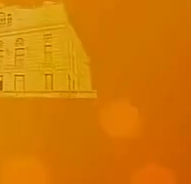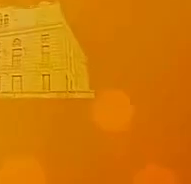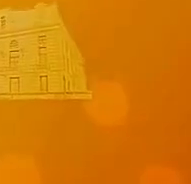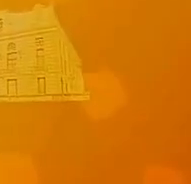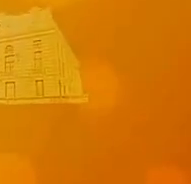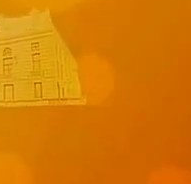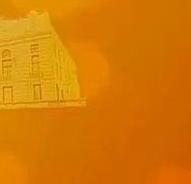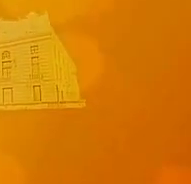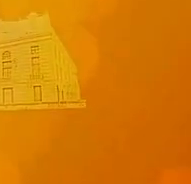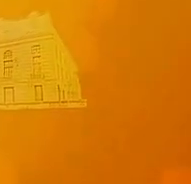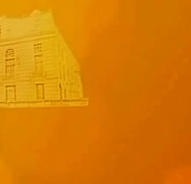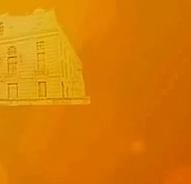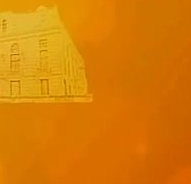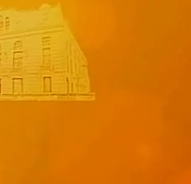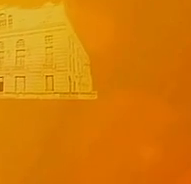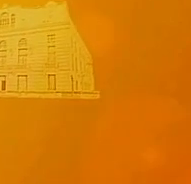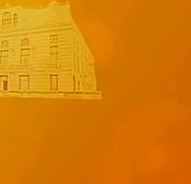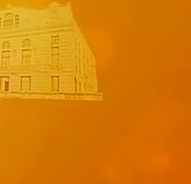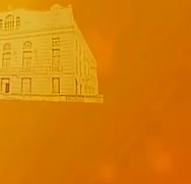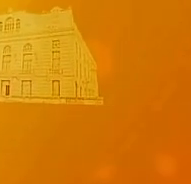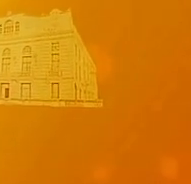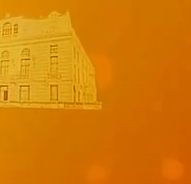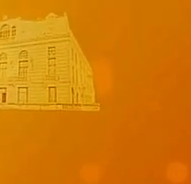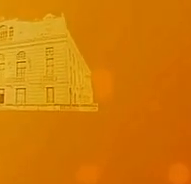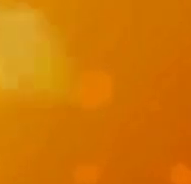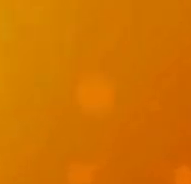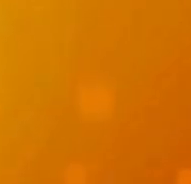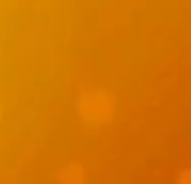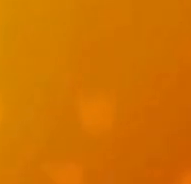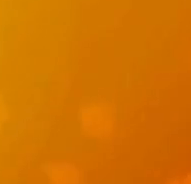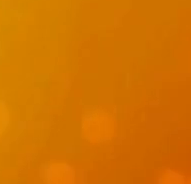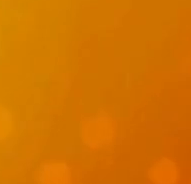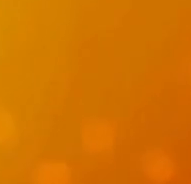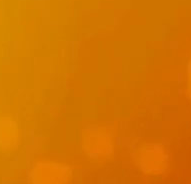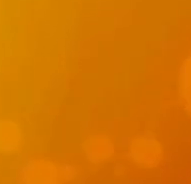¡Ay, qué bonito! Yo me gané la Loto.